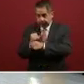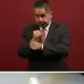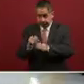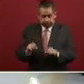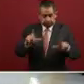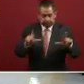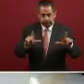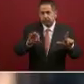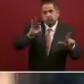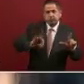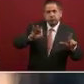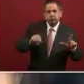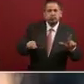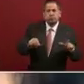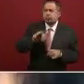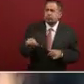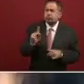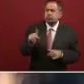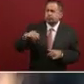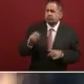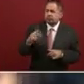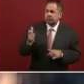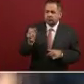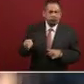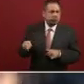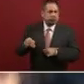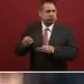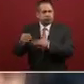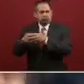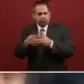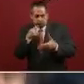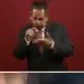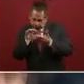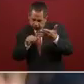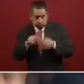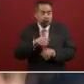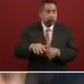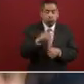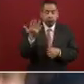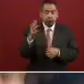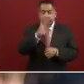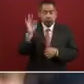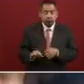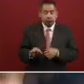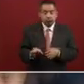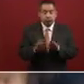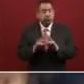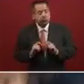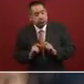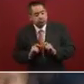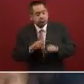renta variable de jp morgan en donde dice que existe más del 50% de la probabilidad que se reduzca la calificación